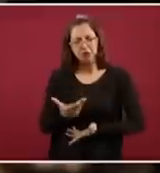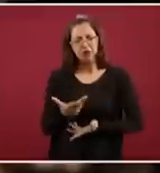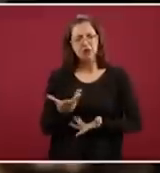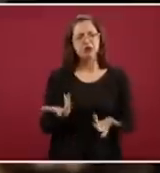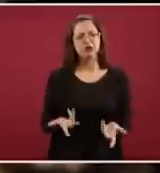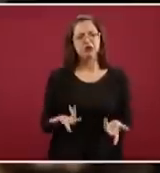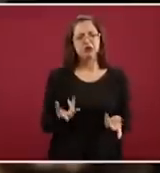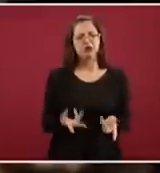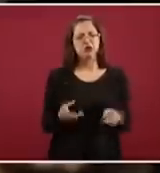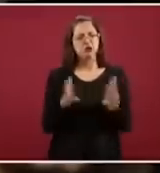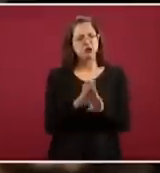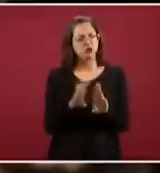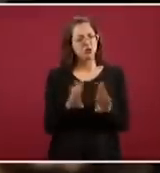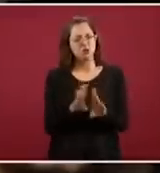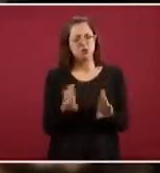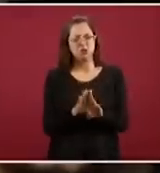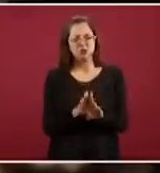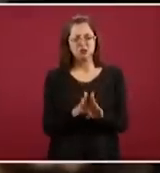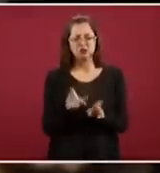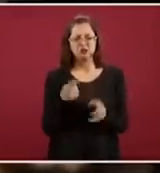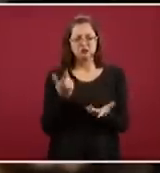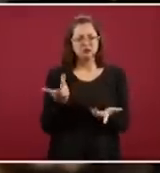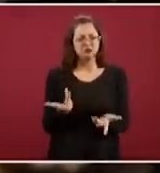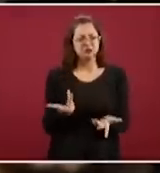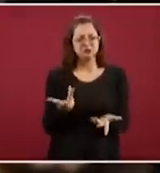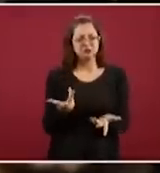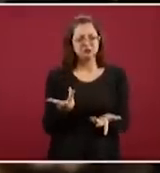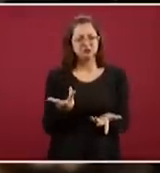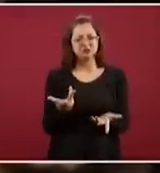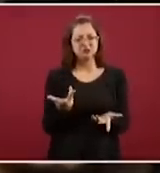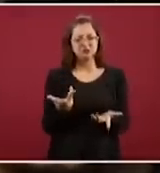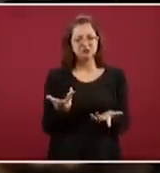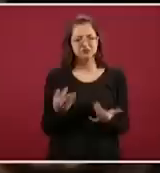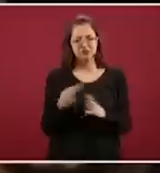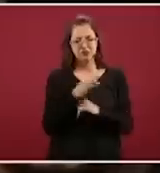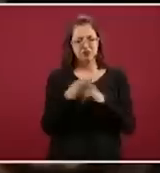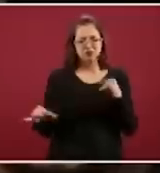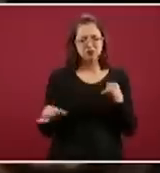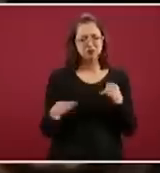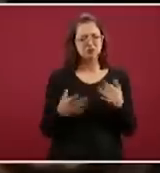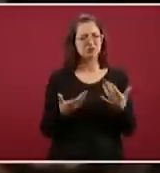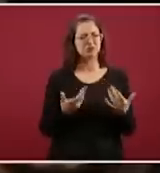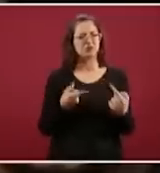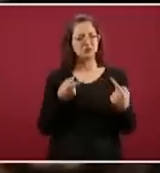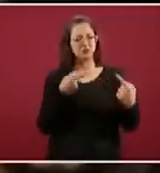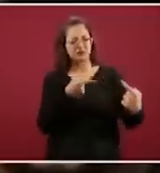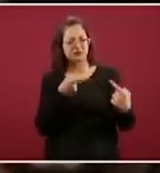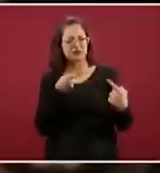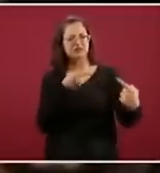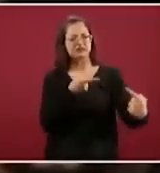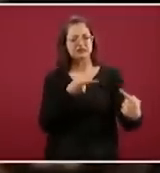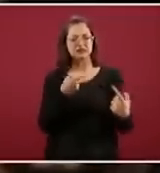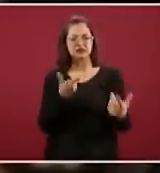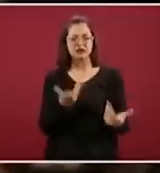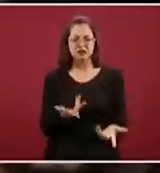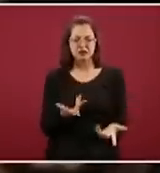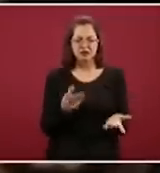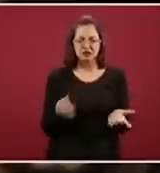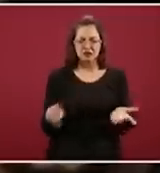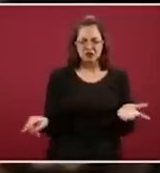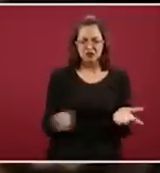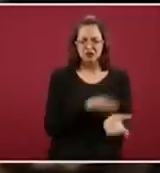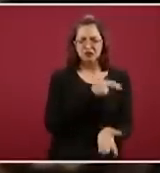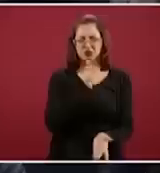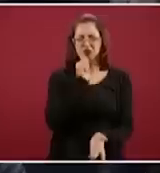nuestro. ¿Cómo va a ser ese? Pues ese finalmente es un estire y afloja, presidente, que todavía no está definido para la firma